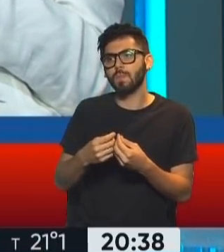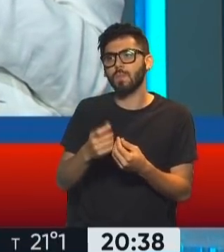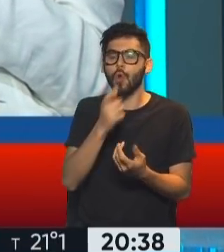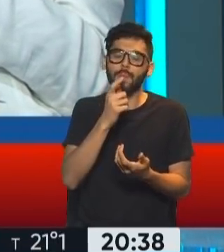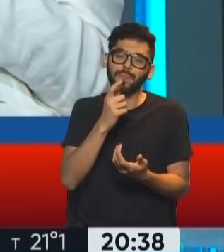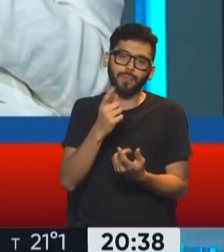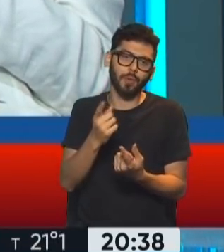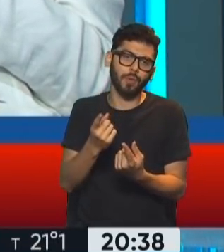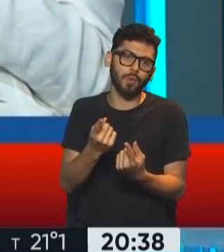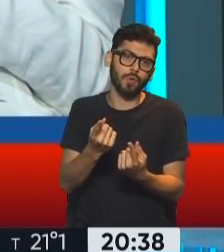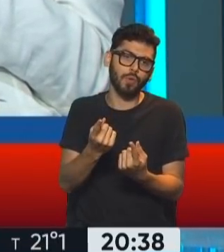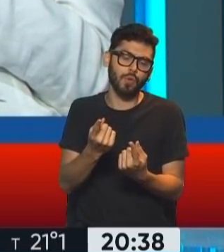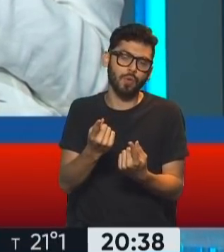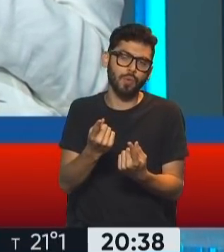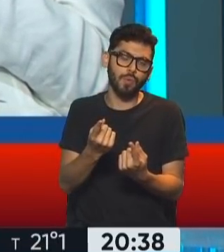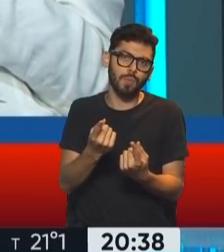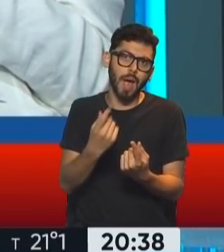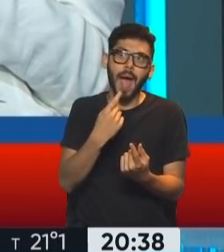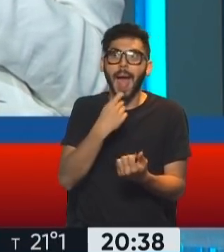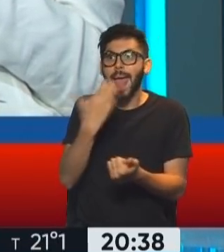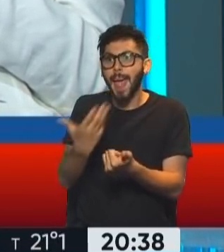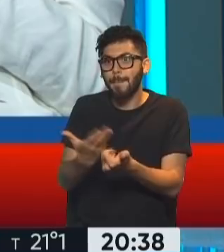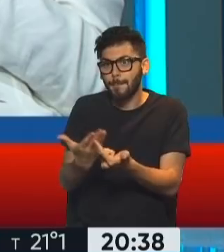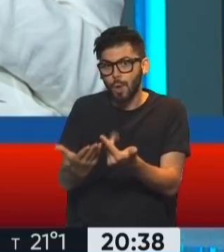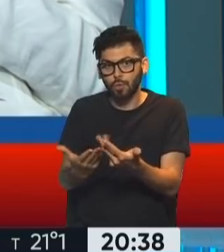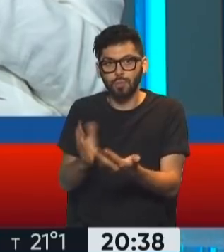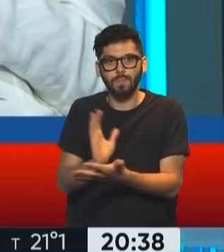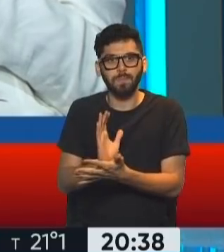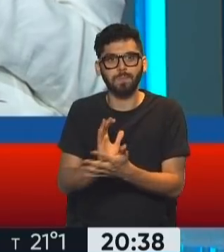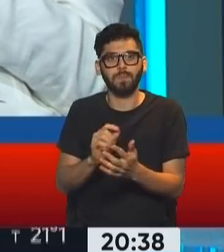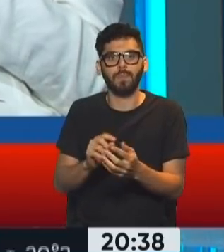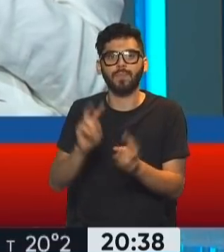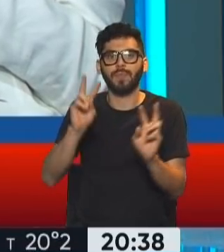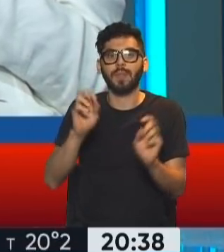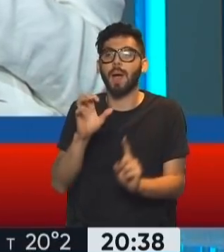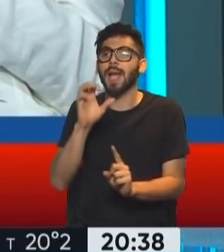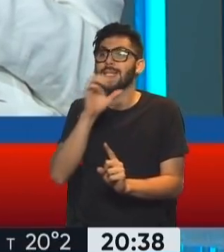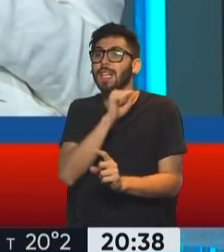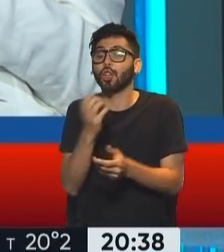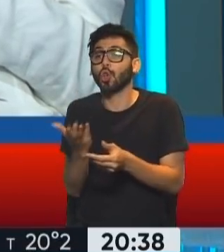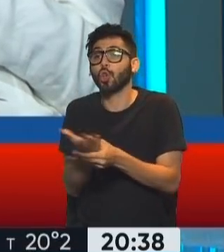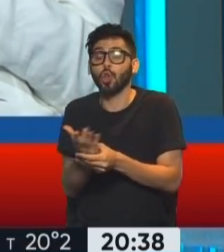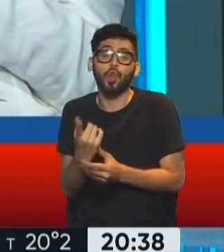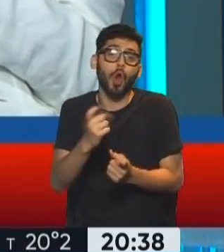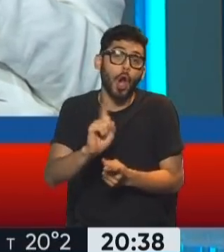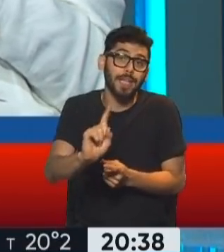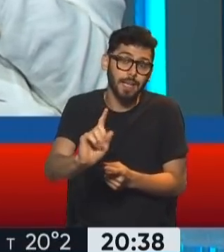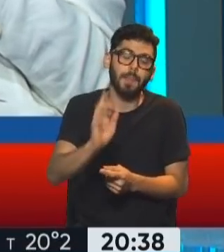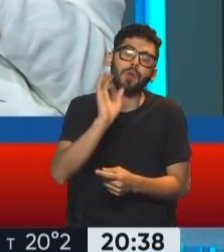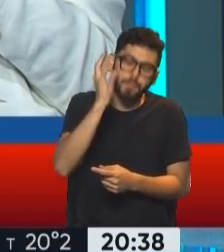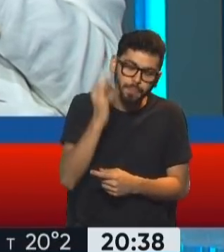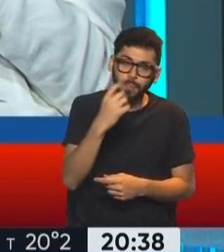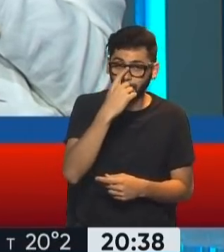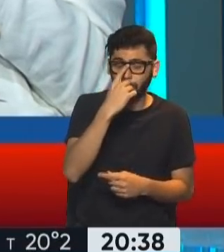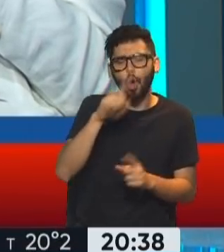necesario relevarlo del juramento del secreto. Y el ejemplo más cercano es que